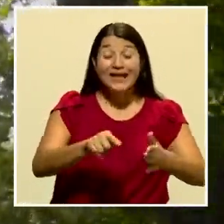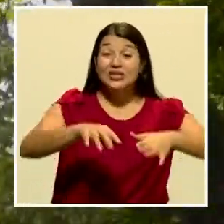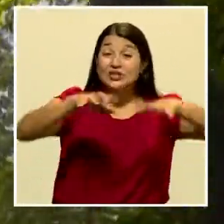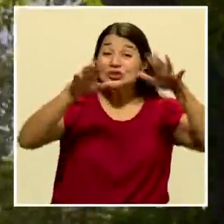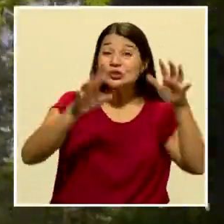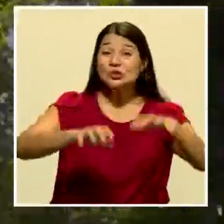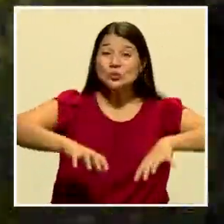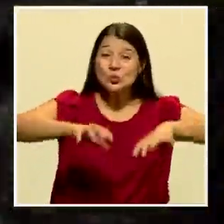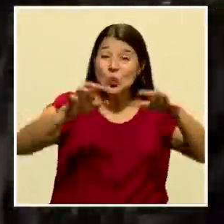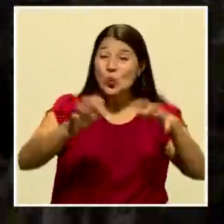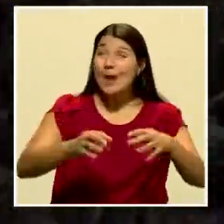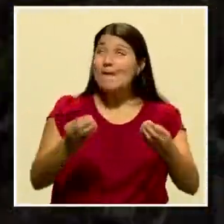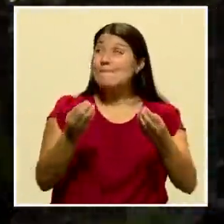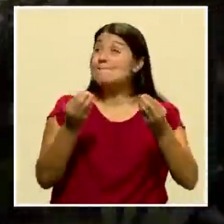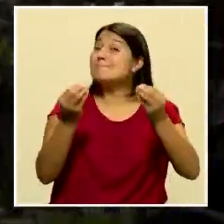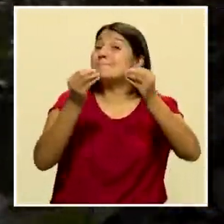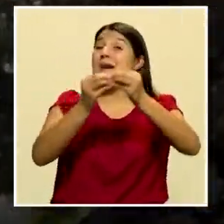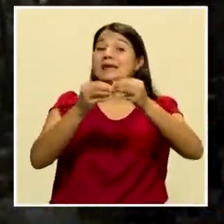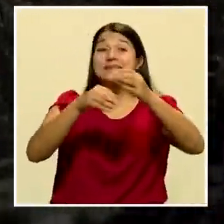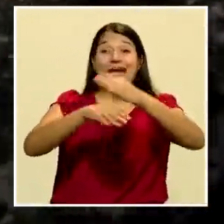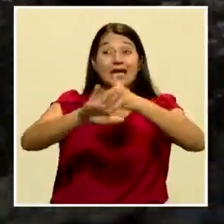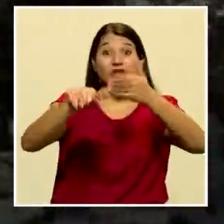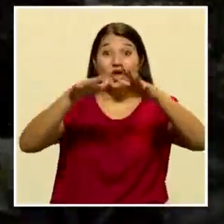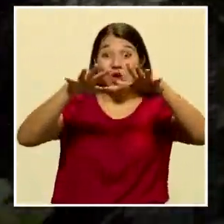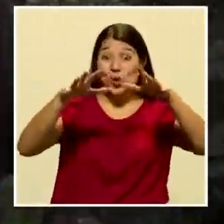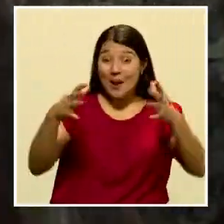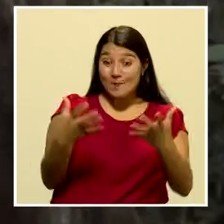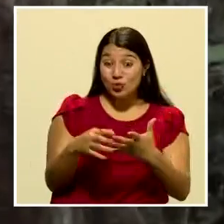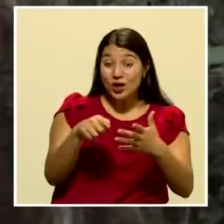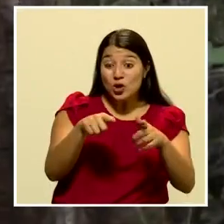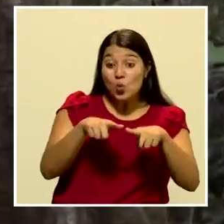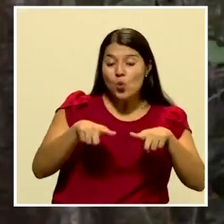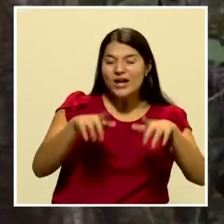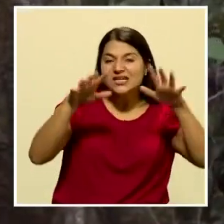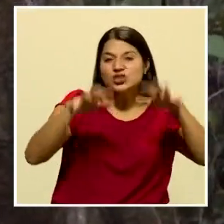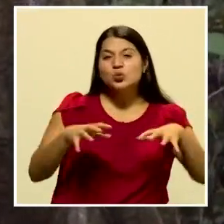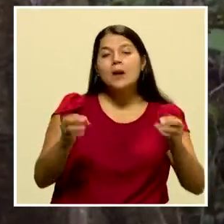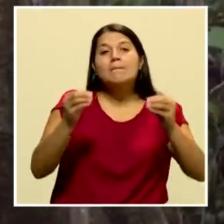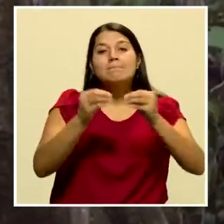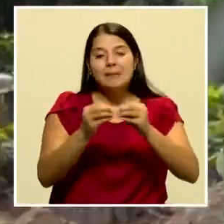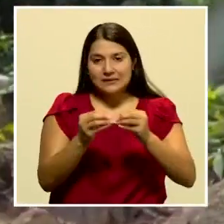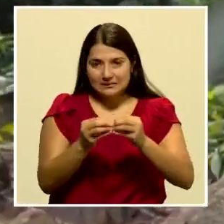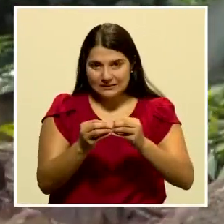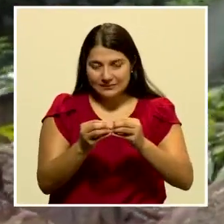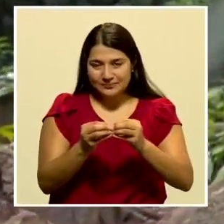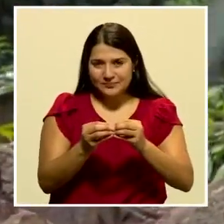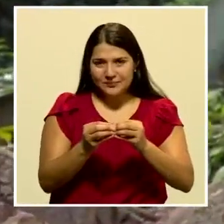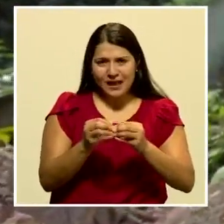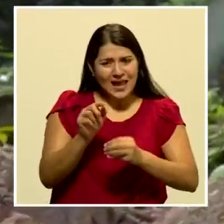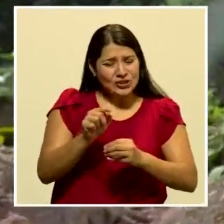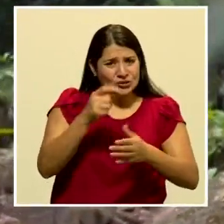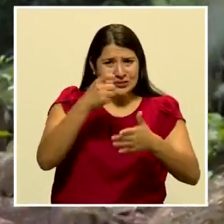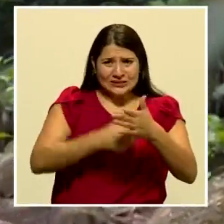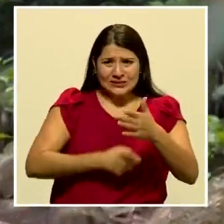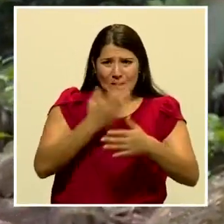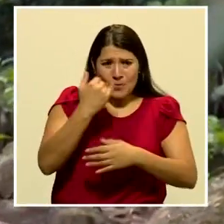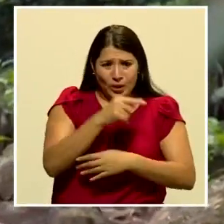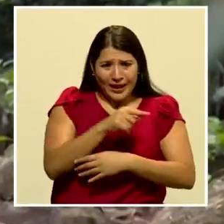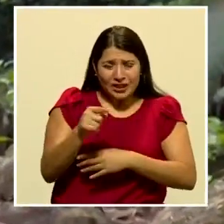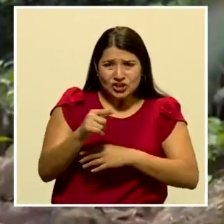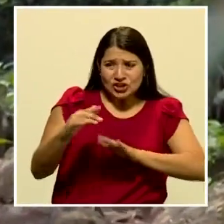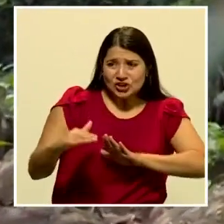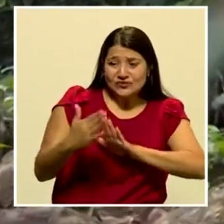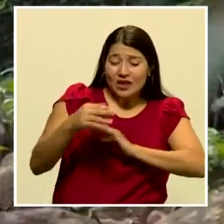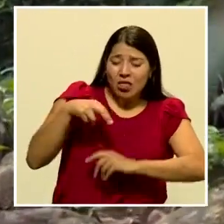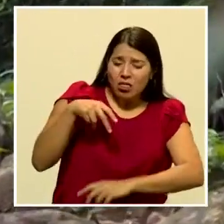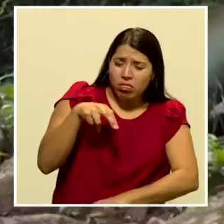del mundo. Es la selva más inhóspita del mundo. Que es duro porque ellos se enfrentan a caminar 8 días.